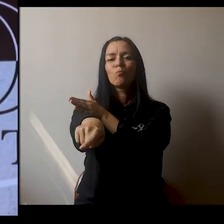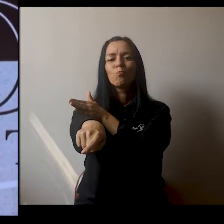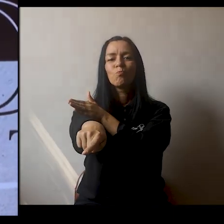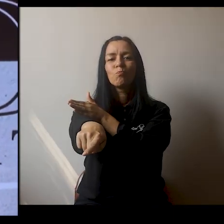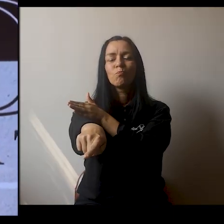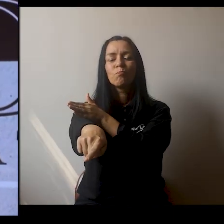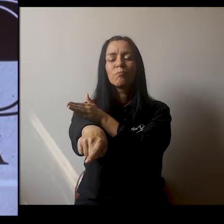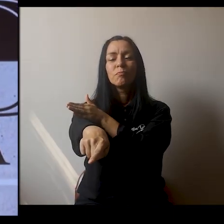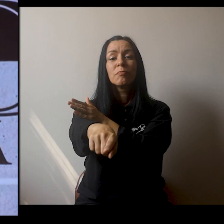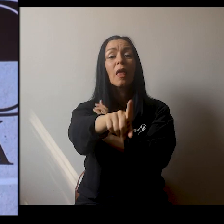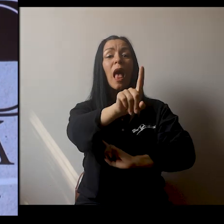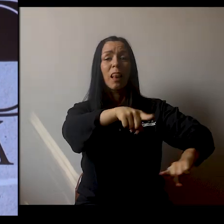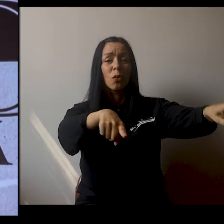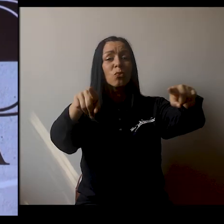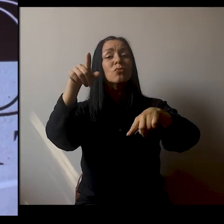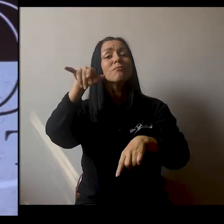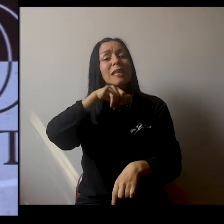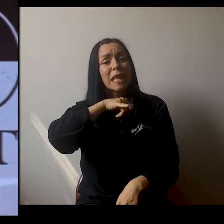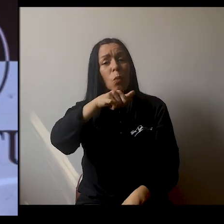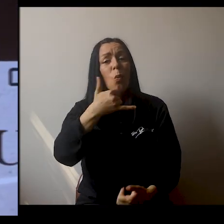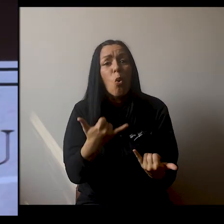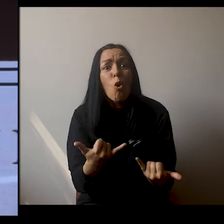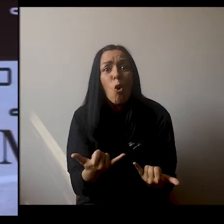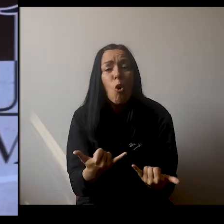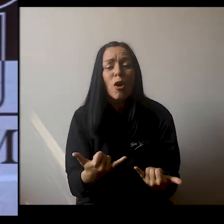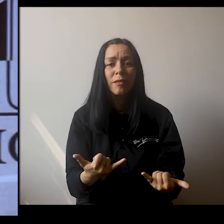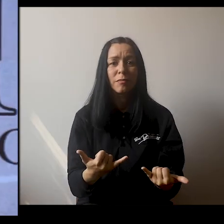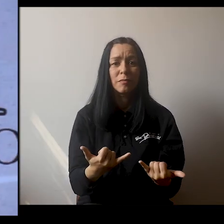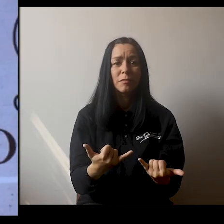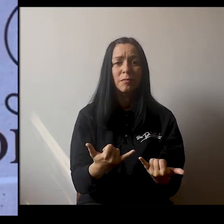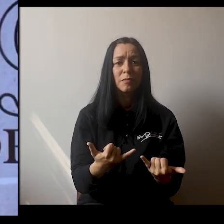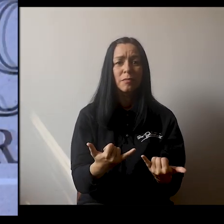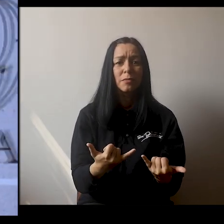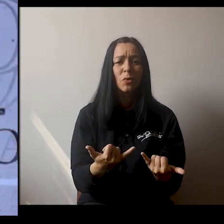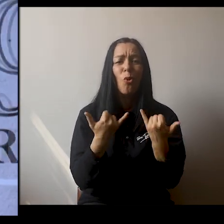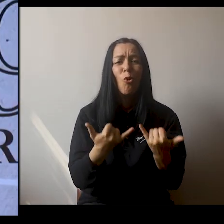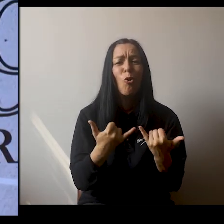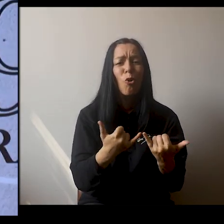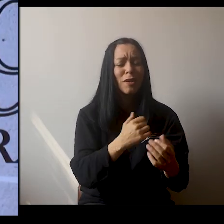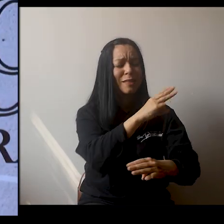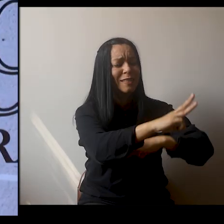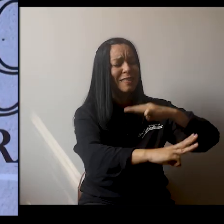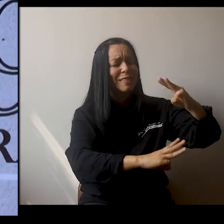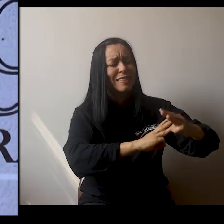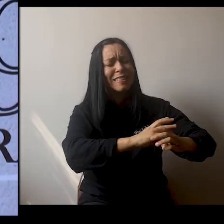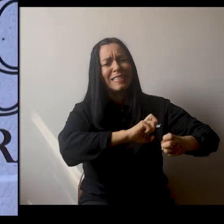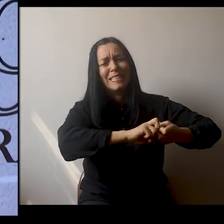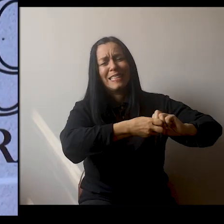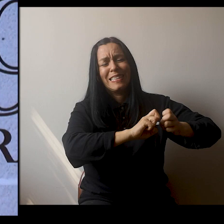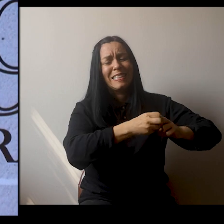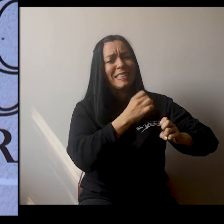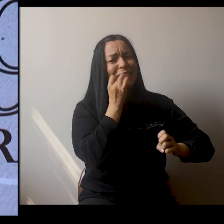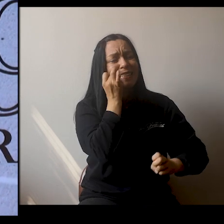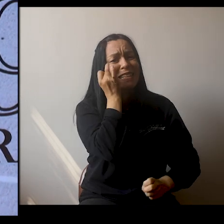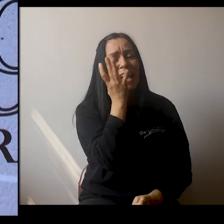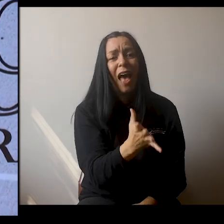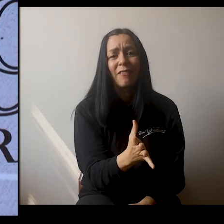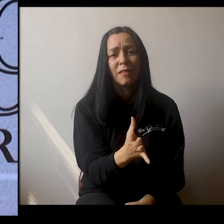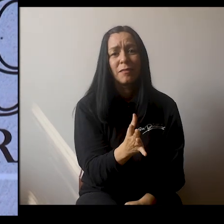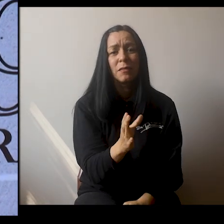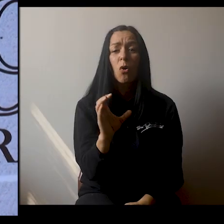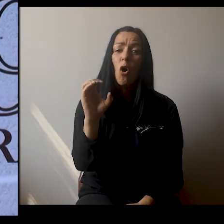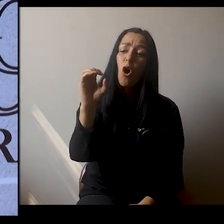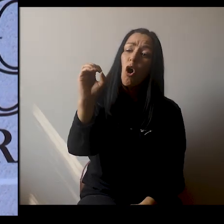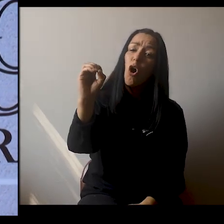murió. Y a algunos les puede pasar esto. Y yo sé que en este momento de crisis,